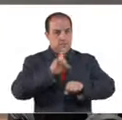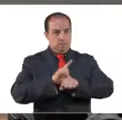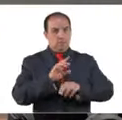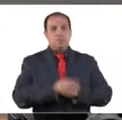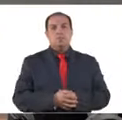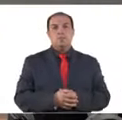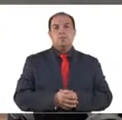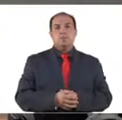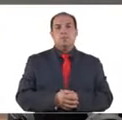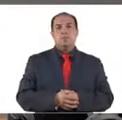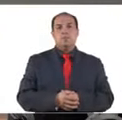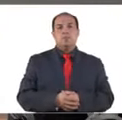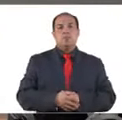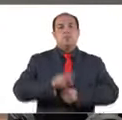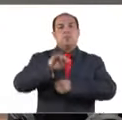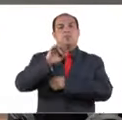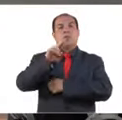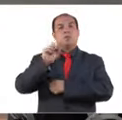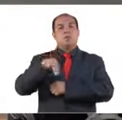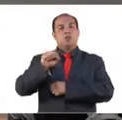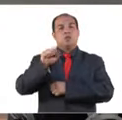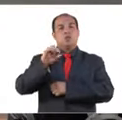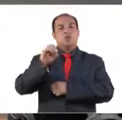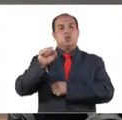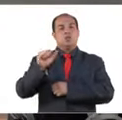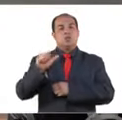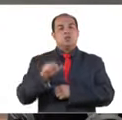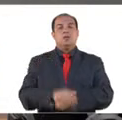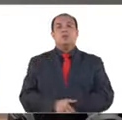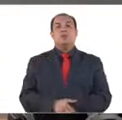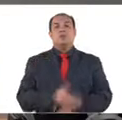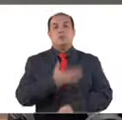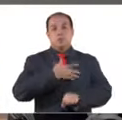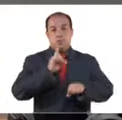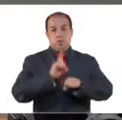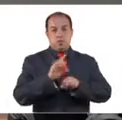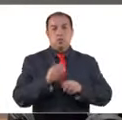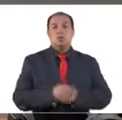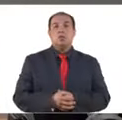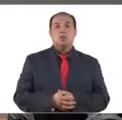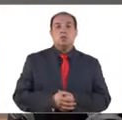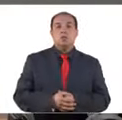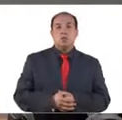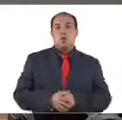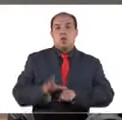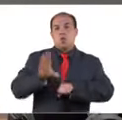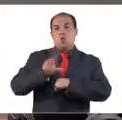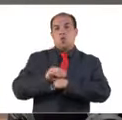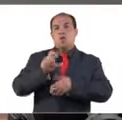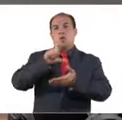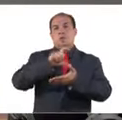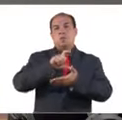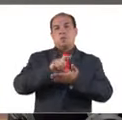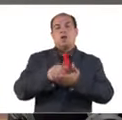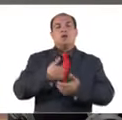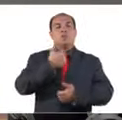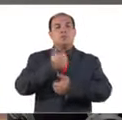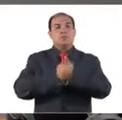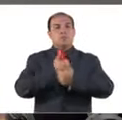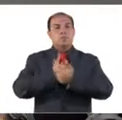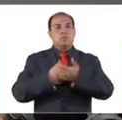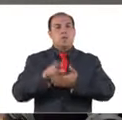La pregunta es de Iván Sosa, de Reforma. Buenos días. ¿Las licitaciones para adquirir los trolebuses fueron conducidas